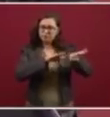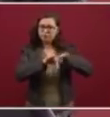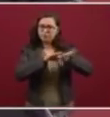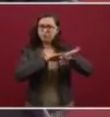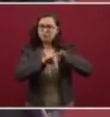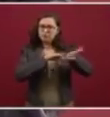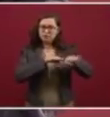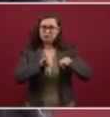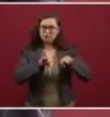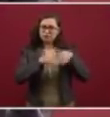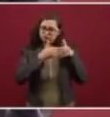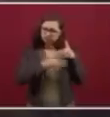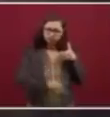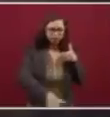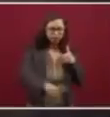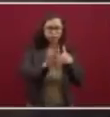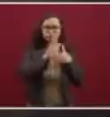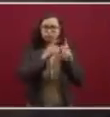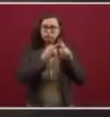operarla,